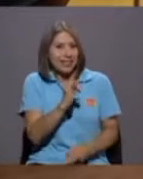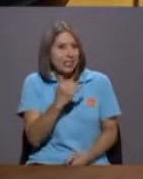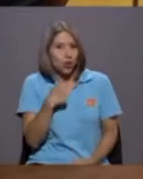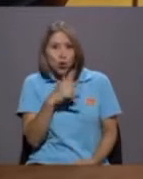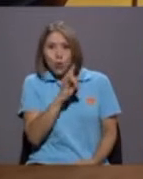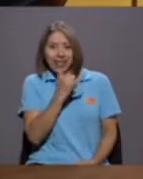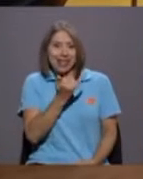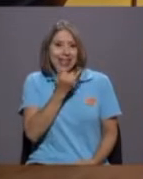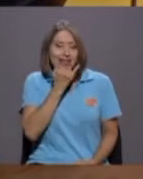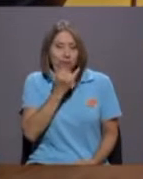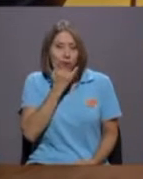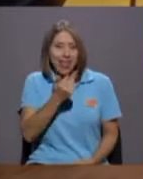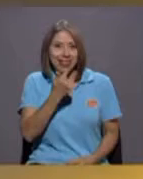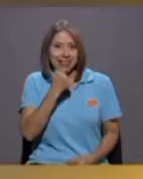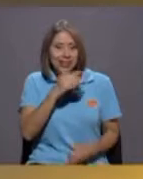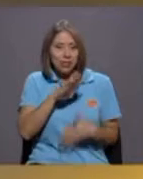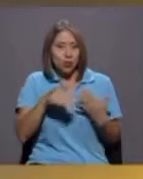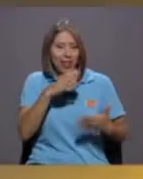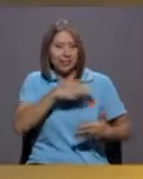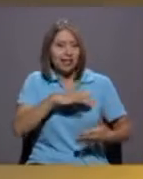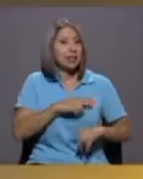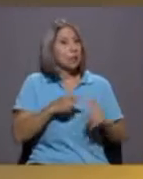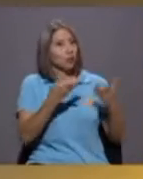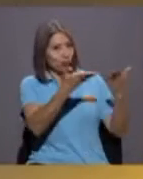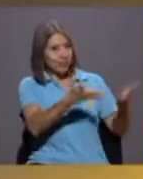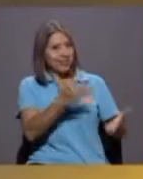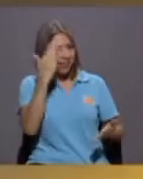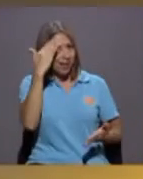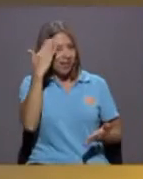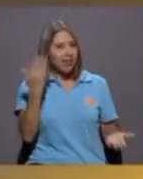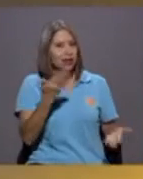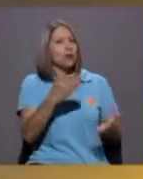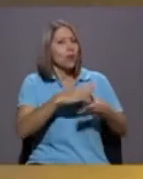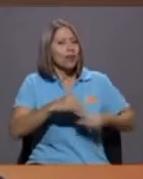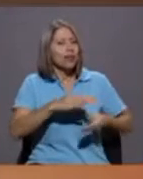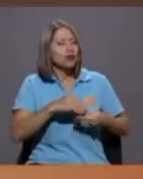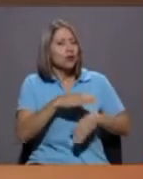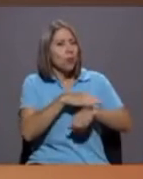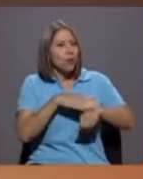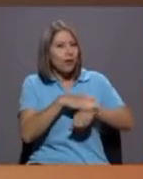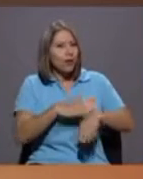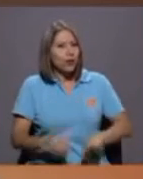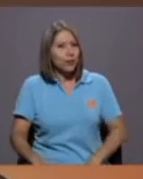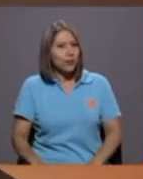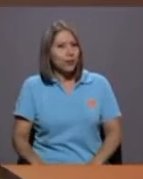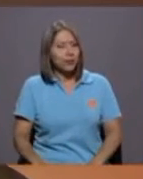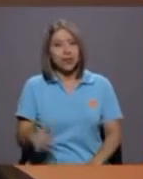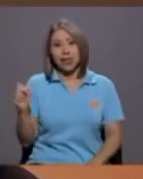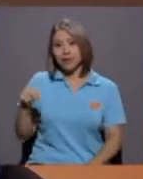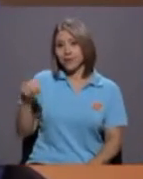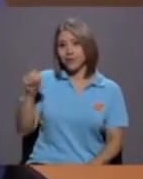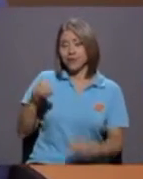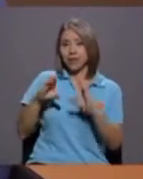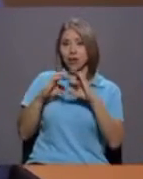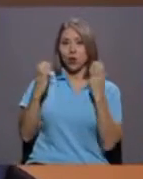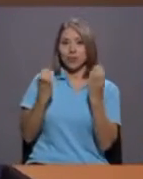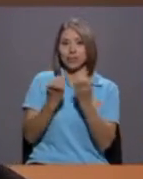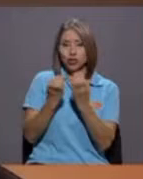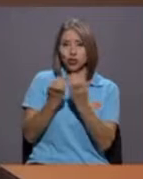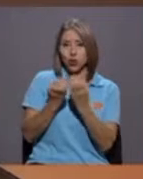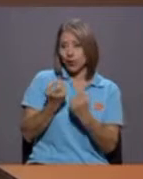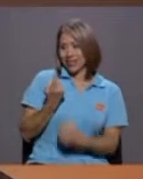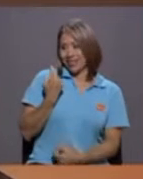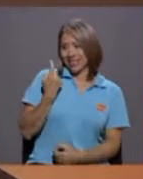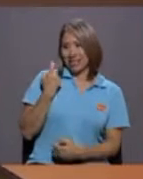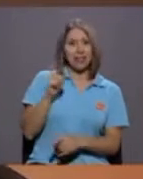darle todas las características, pero don Carlos, usted es el que sí sabe, cuéntenos, por favor. Efectivamente, la comisión